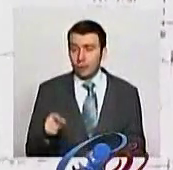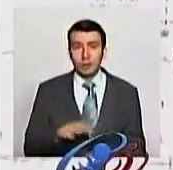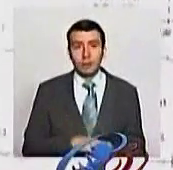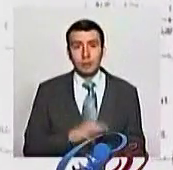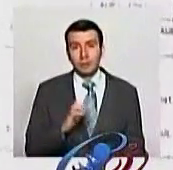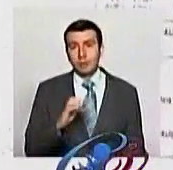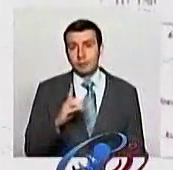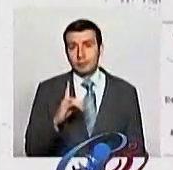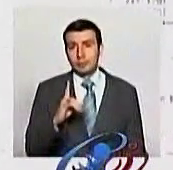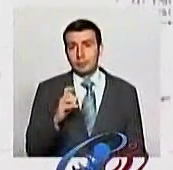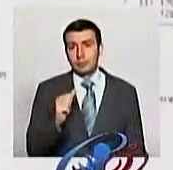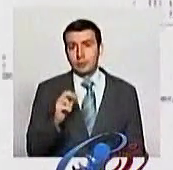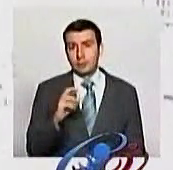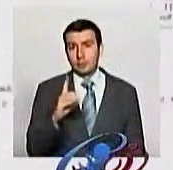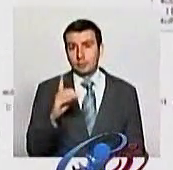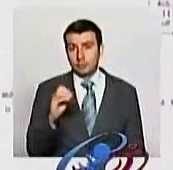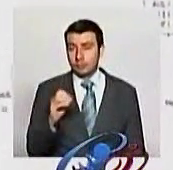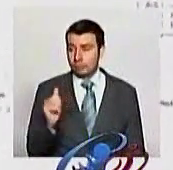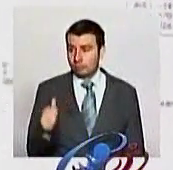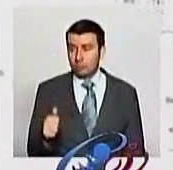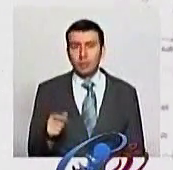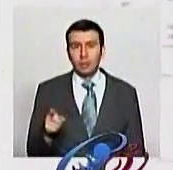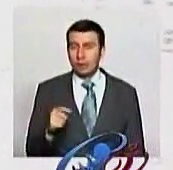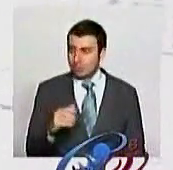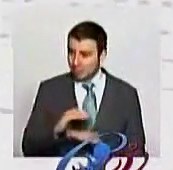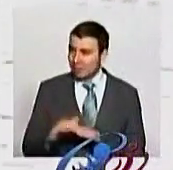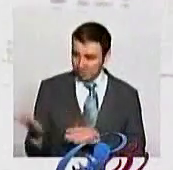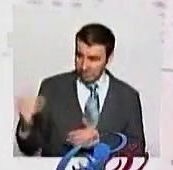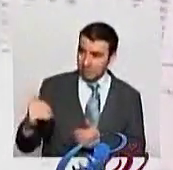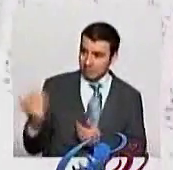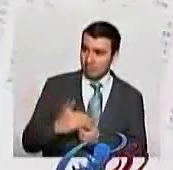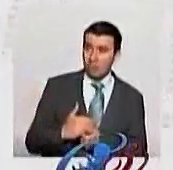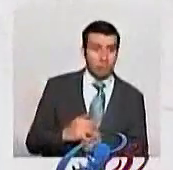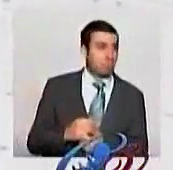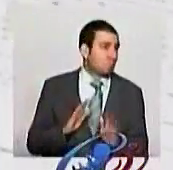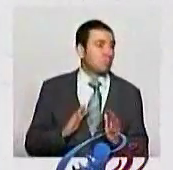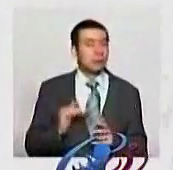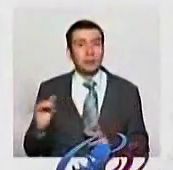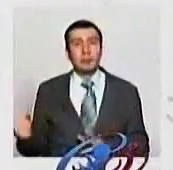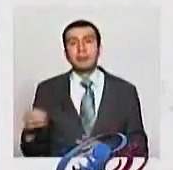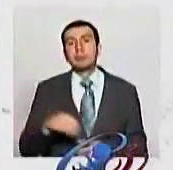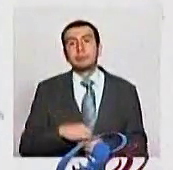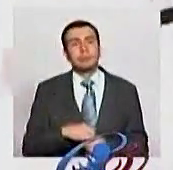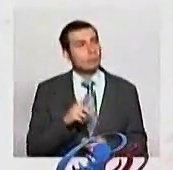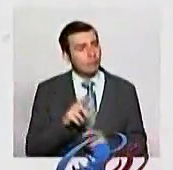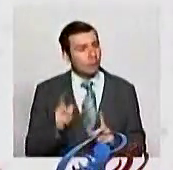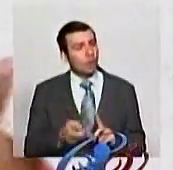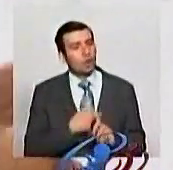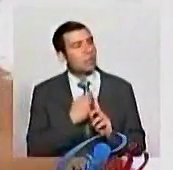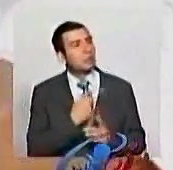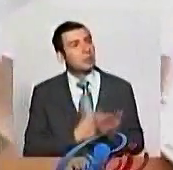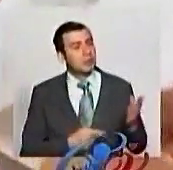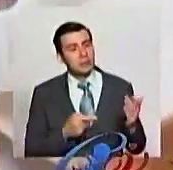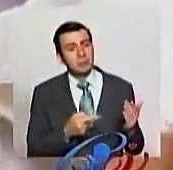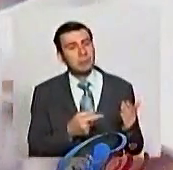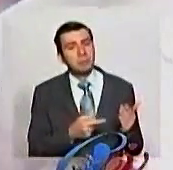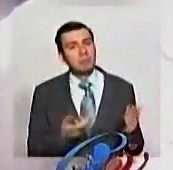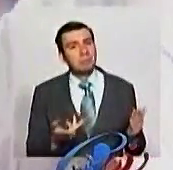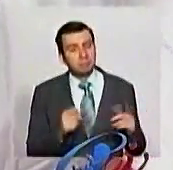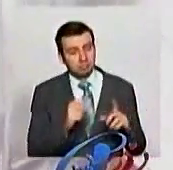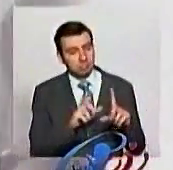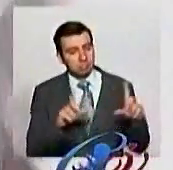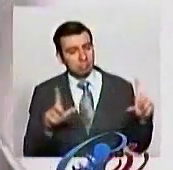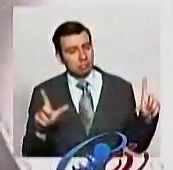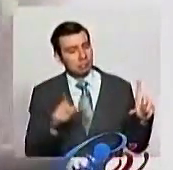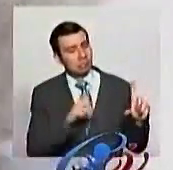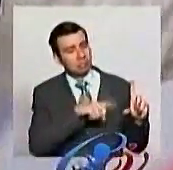persona que desapercibidamente dijimos hoy, bueno, le vamos a hacer un examen. ¿Qué encontramos, por ejemplo, de diagnóstico en el doctor